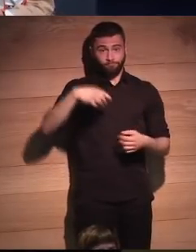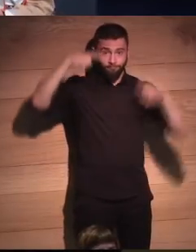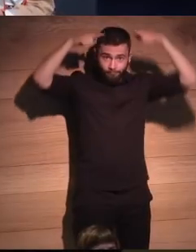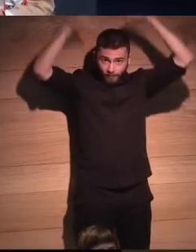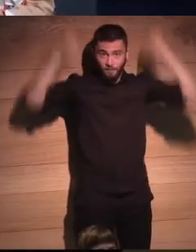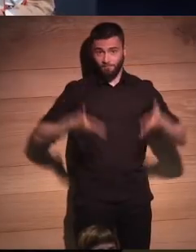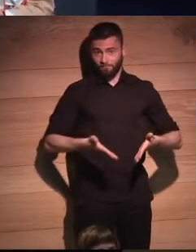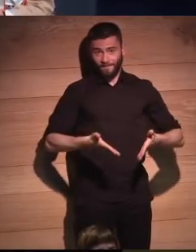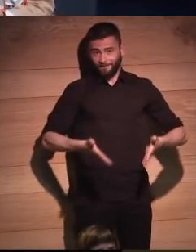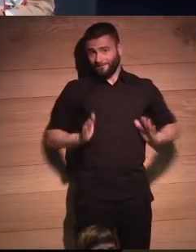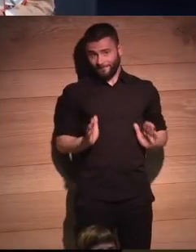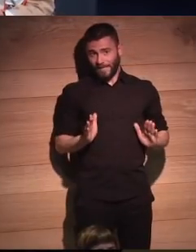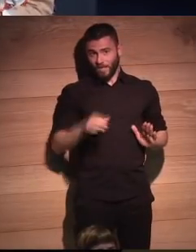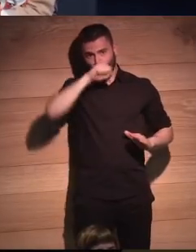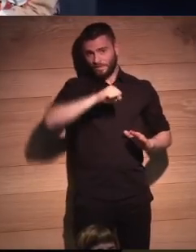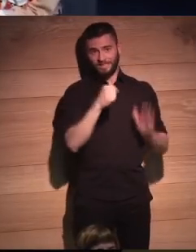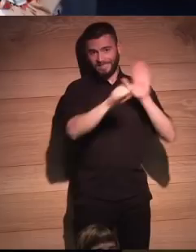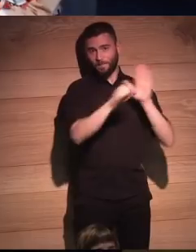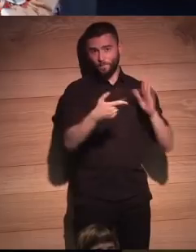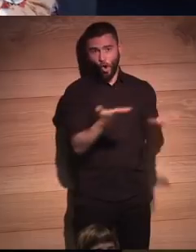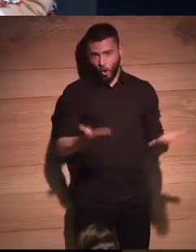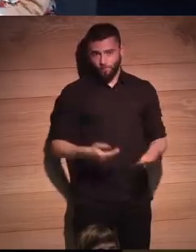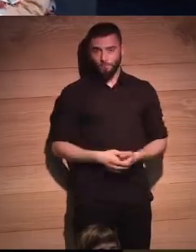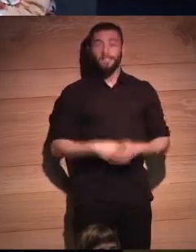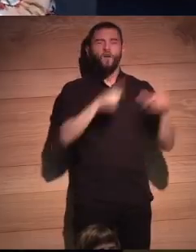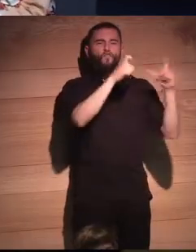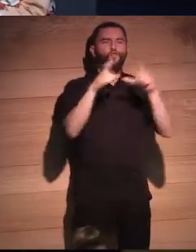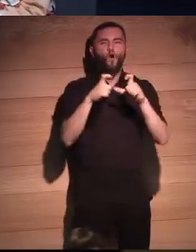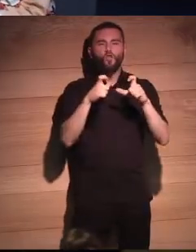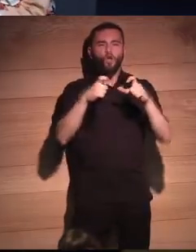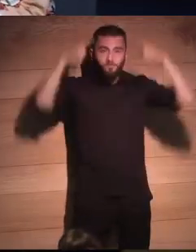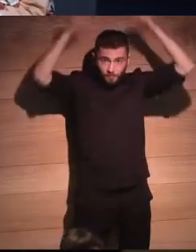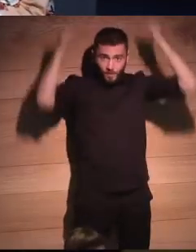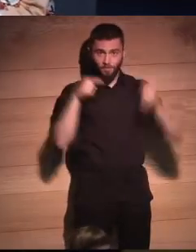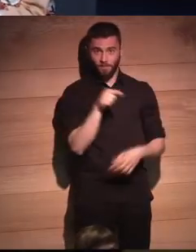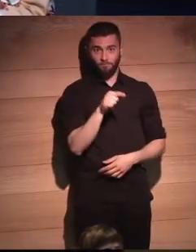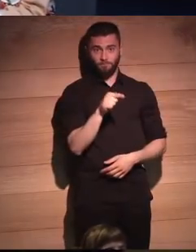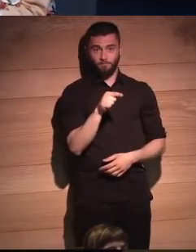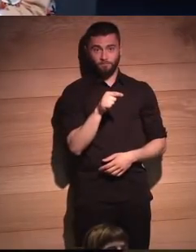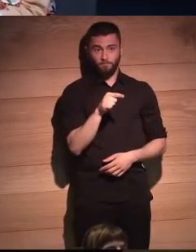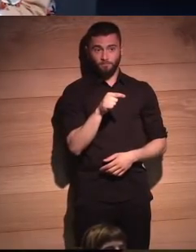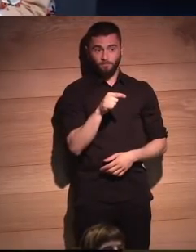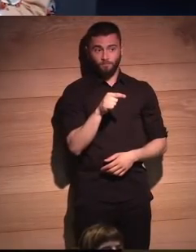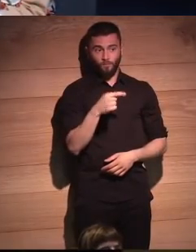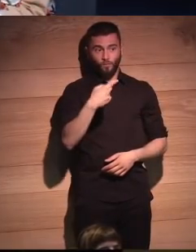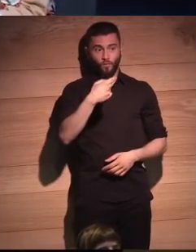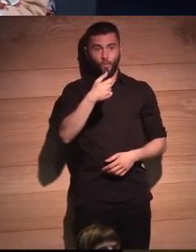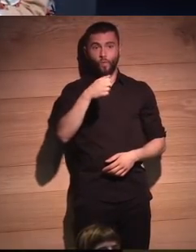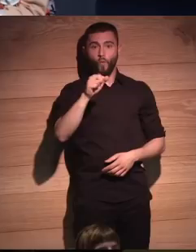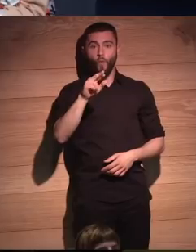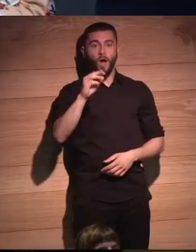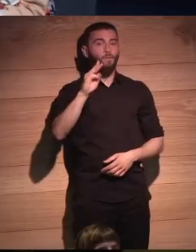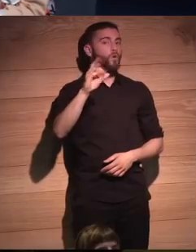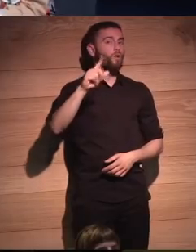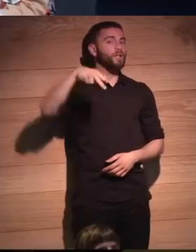un icono contemporáneo. Esas fotos de Batman eran Warhol y Nico